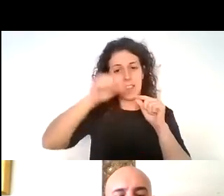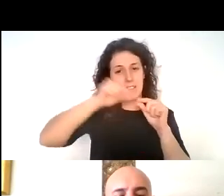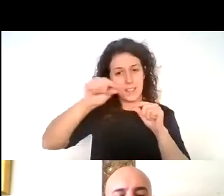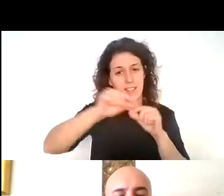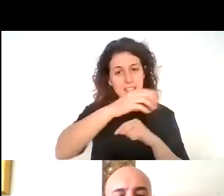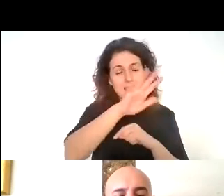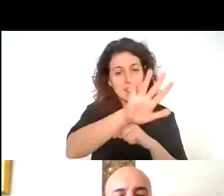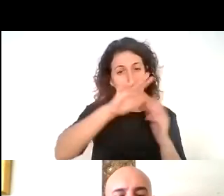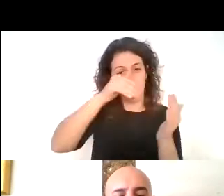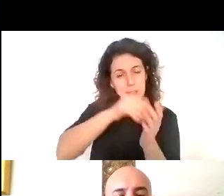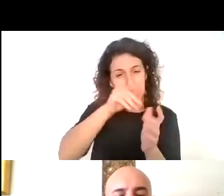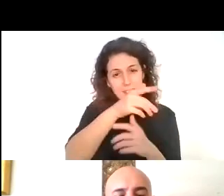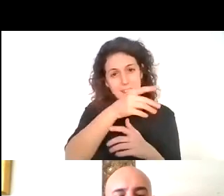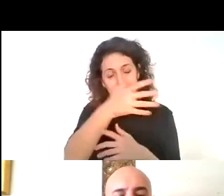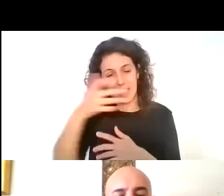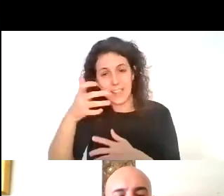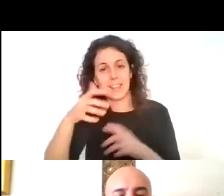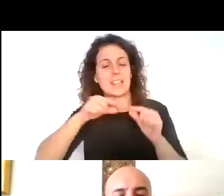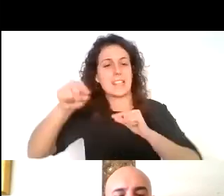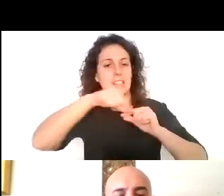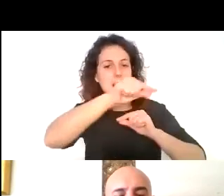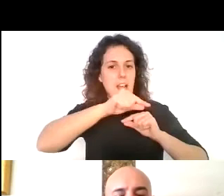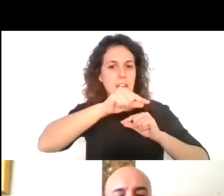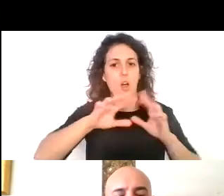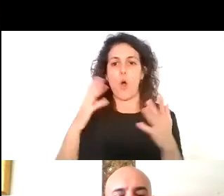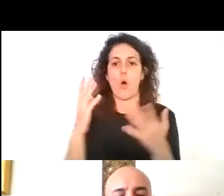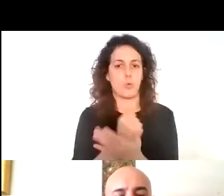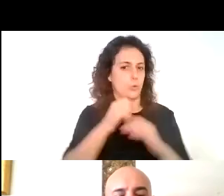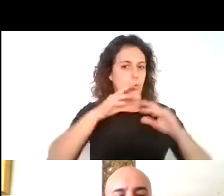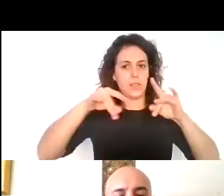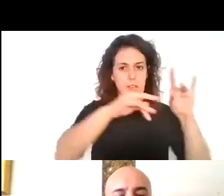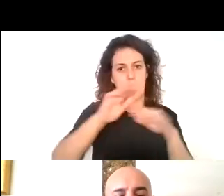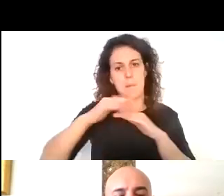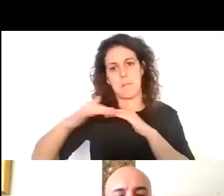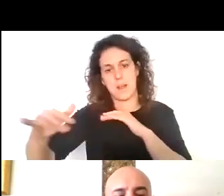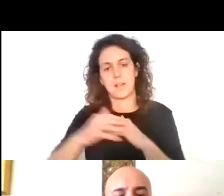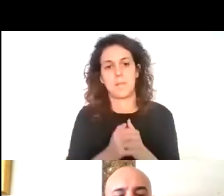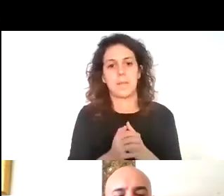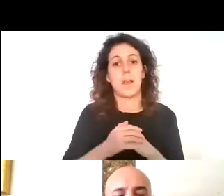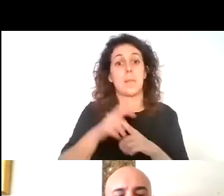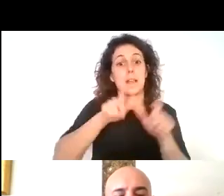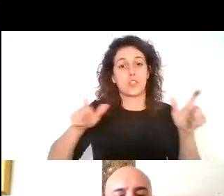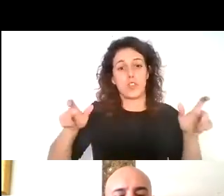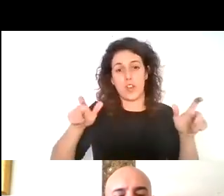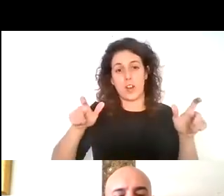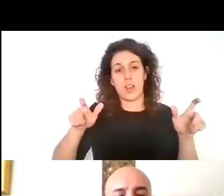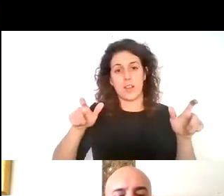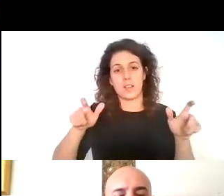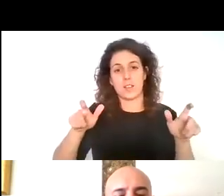5.500 hectáreas entre el ámbito marino y terrestre, con variedad de hábitats y elevada